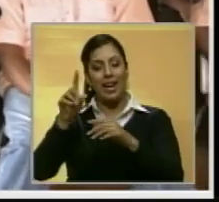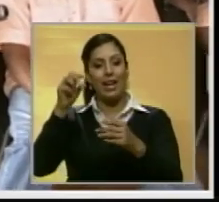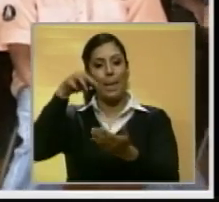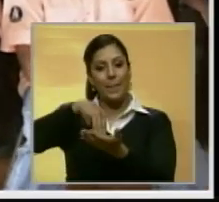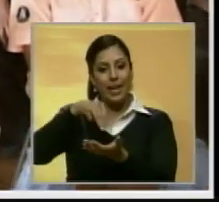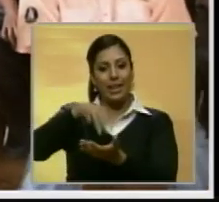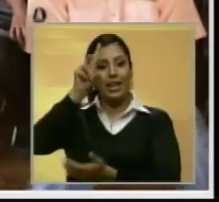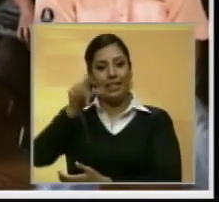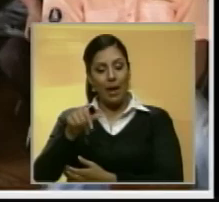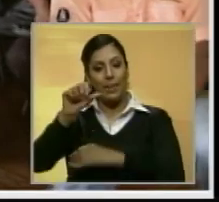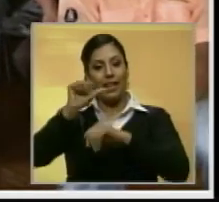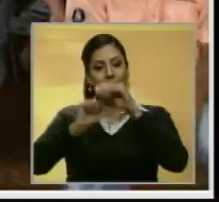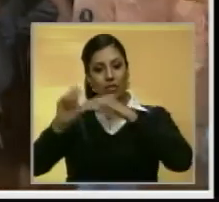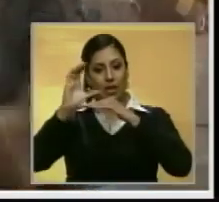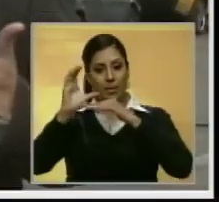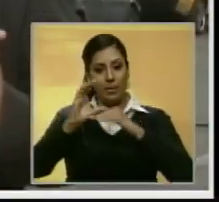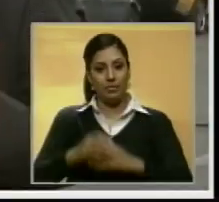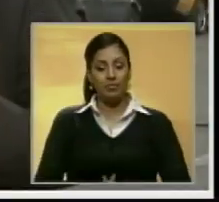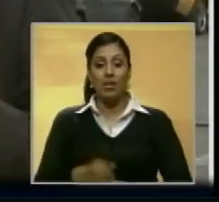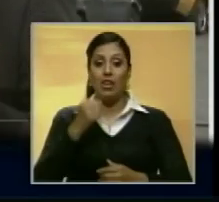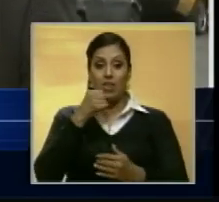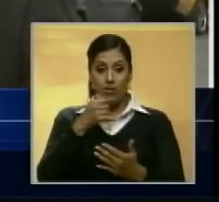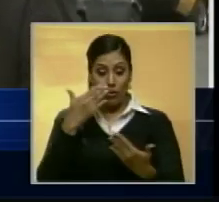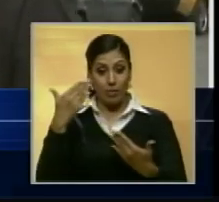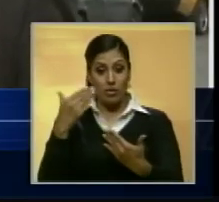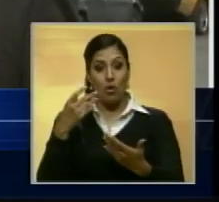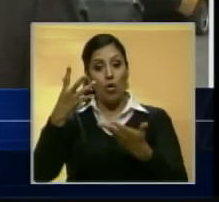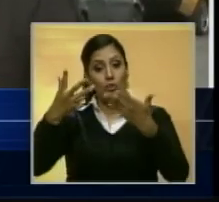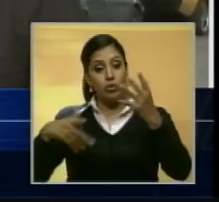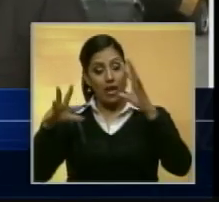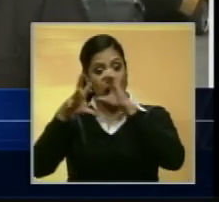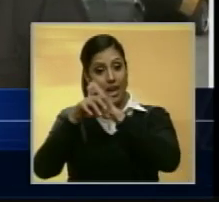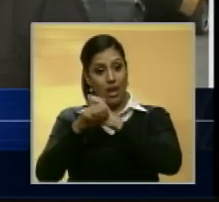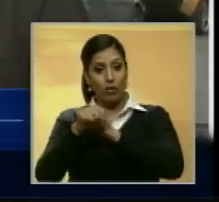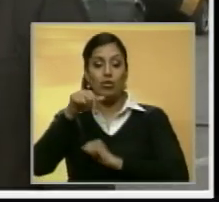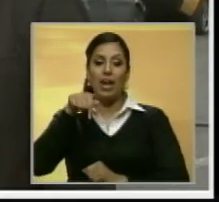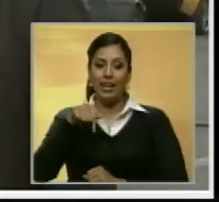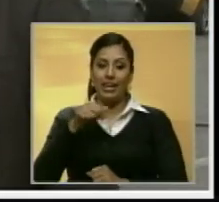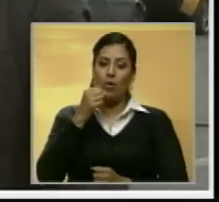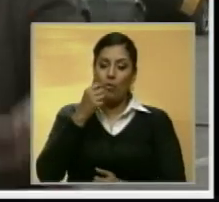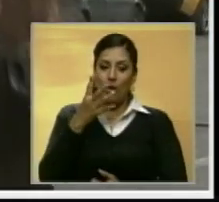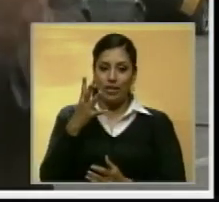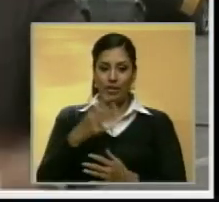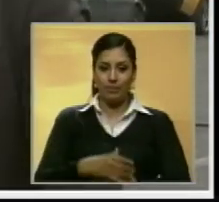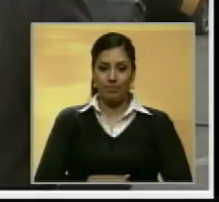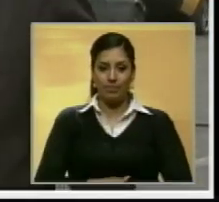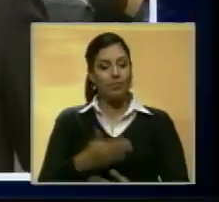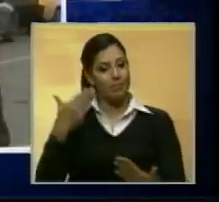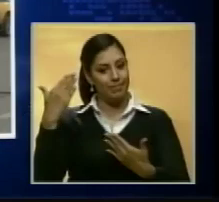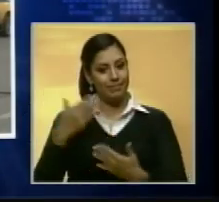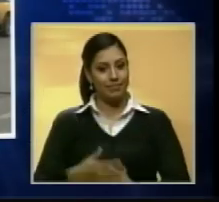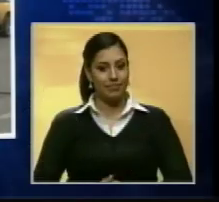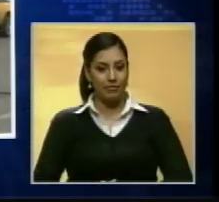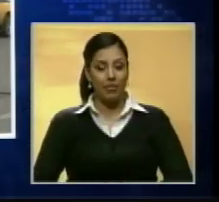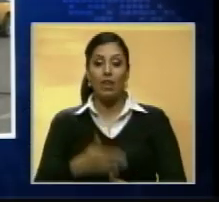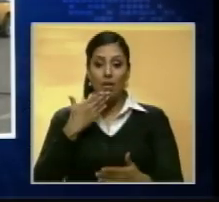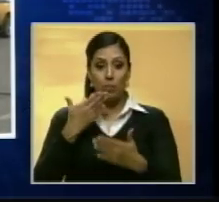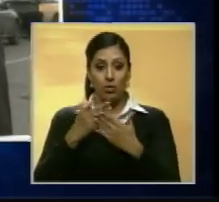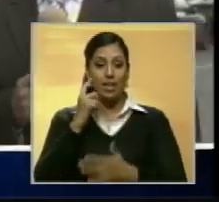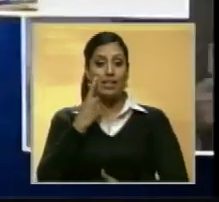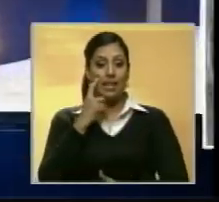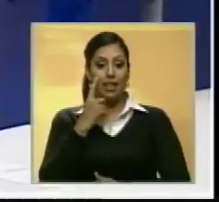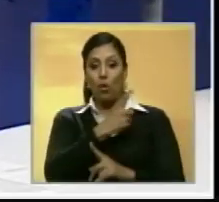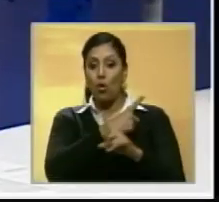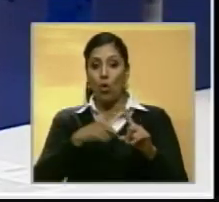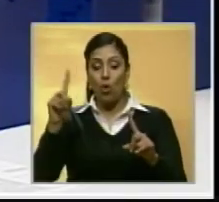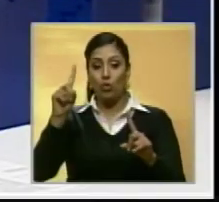Miranda y también del Distrito Capital. Esta información la ampliaremos esta noche en nuestra emisión estelar. Adelante. Muchísimas gracias,